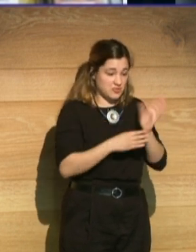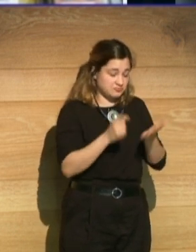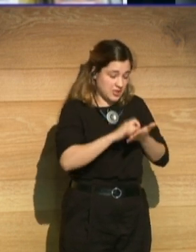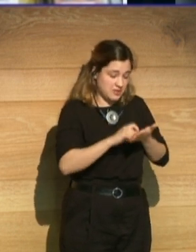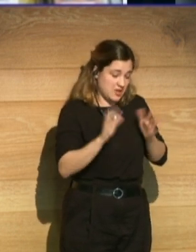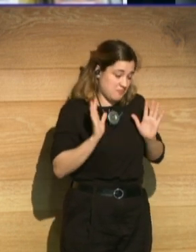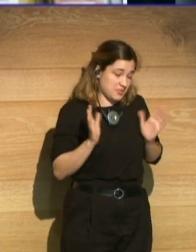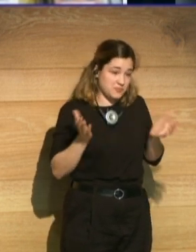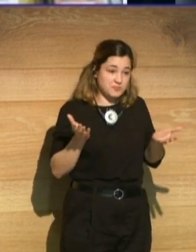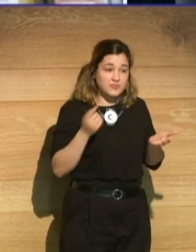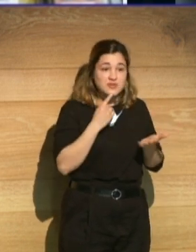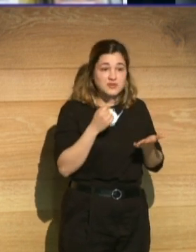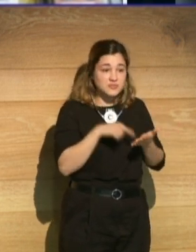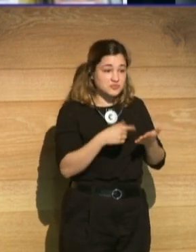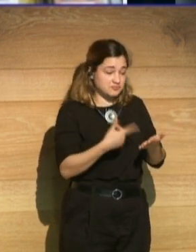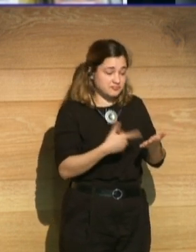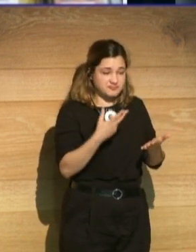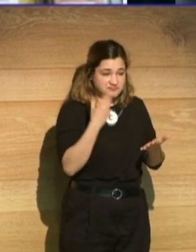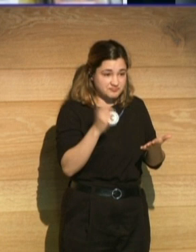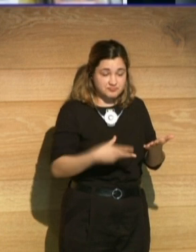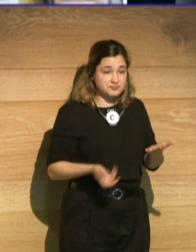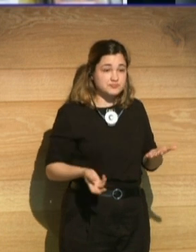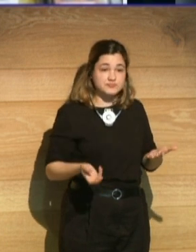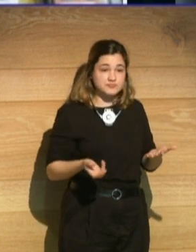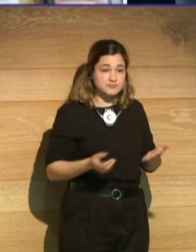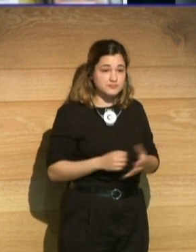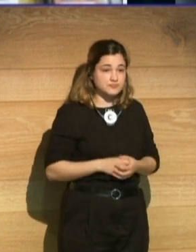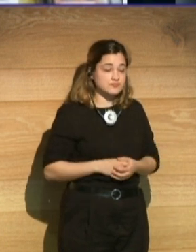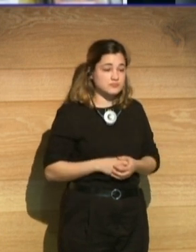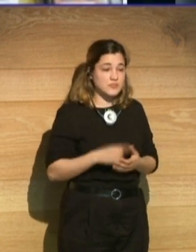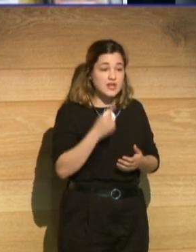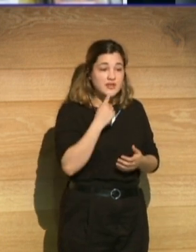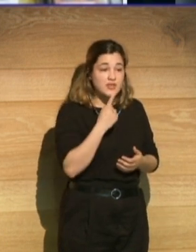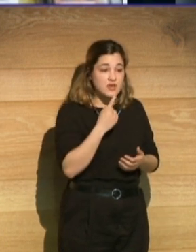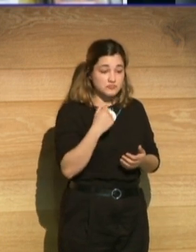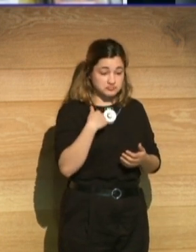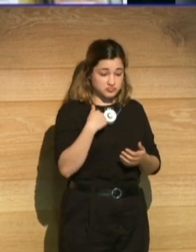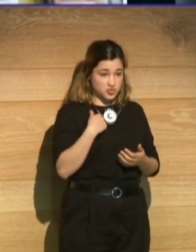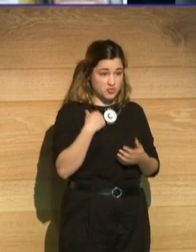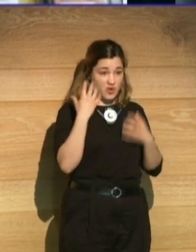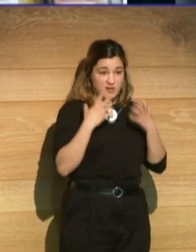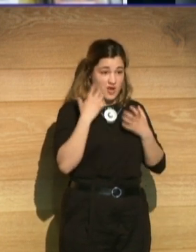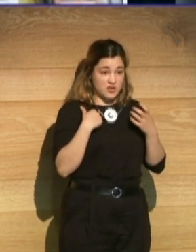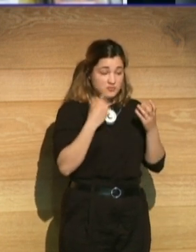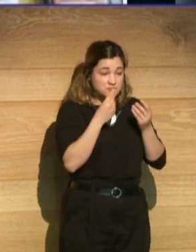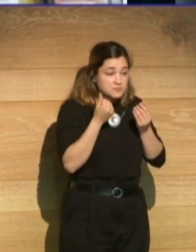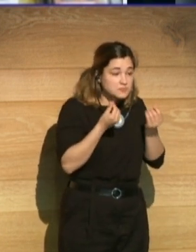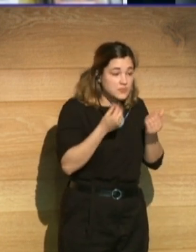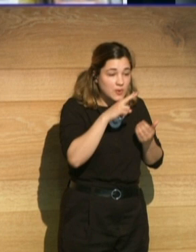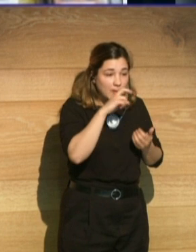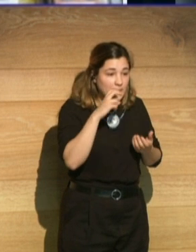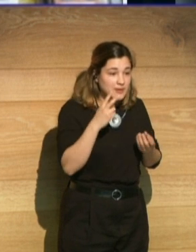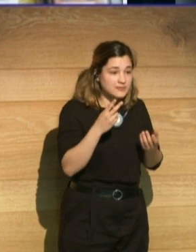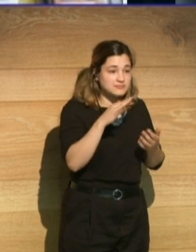decía, bueno, es papel que no vale nada. Él mismo decía, pues yo soy un animal, yo consigo olisquear